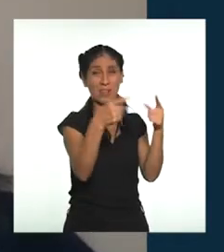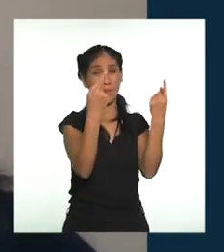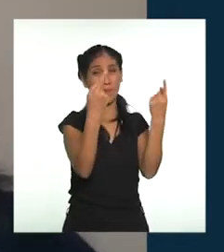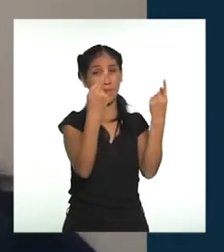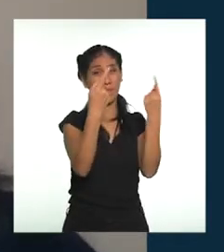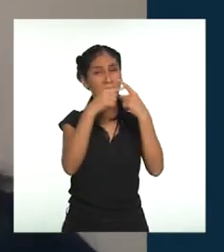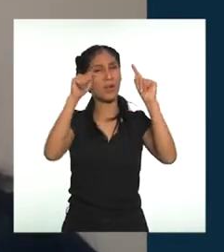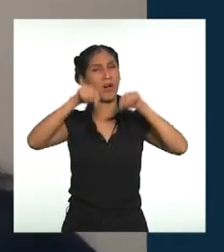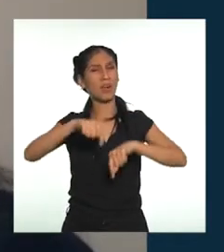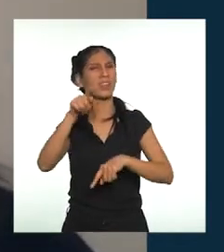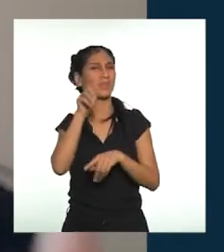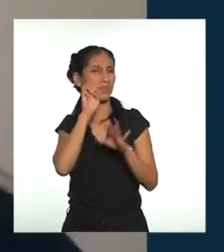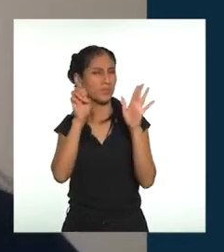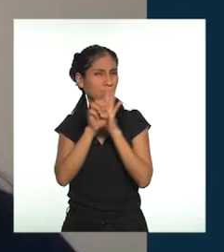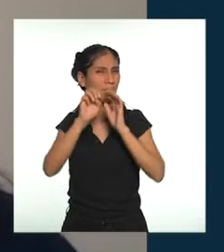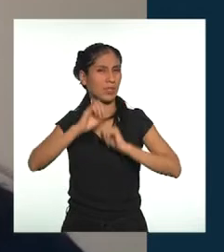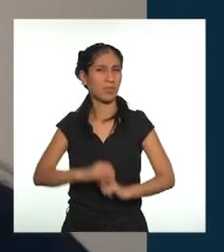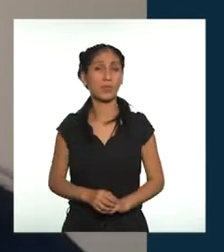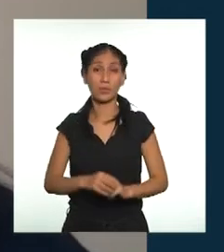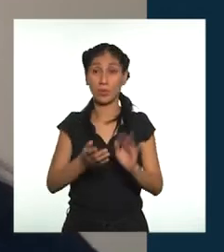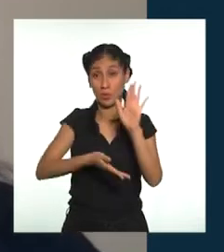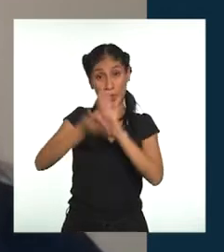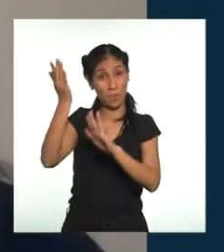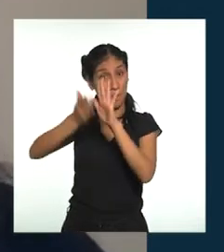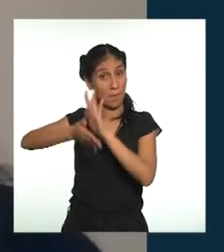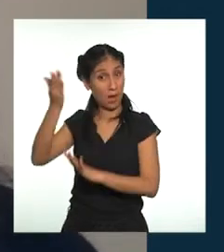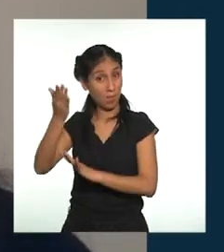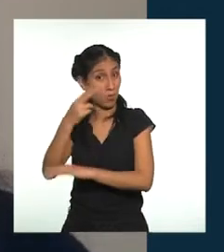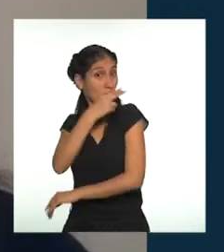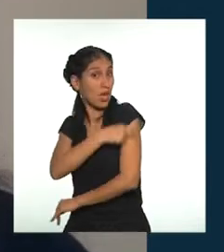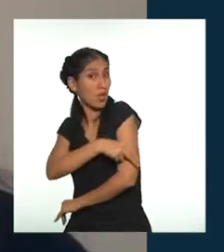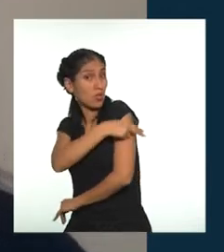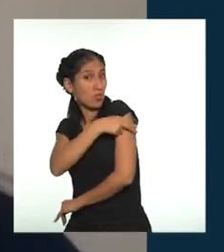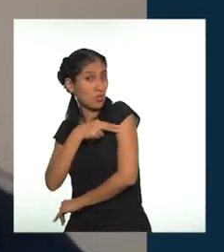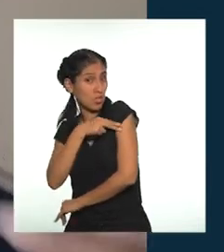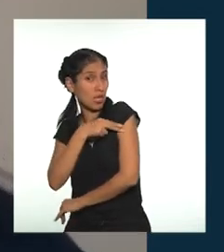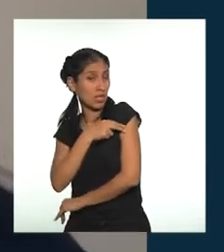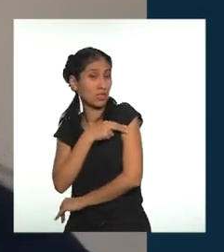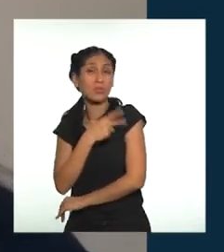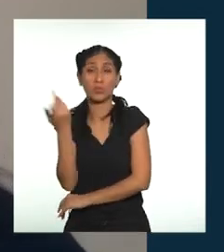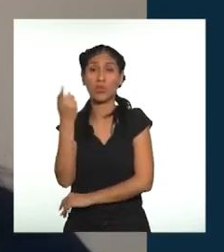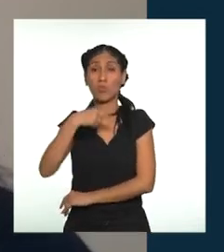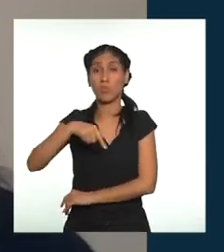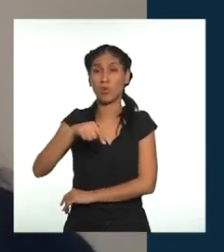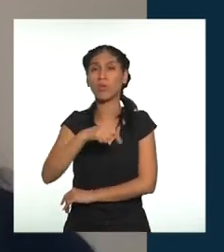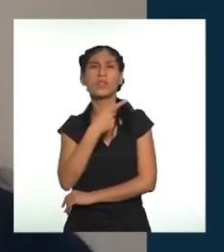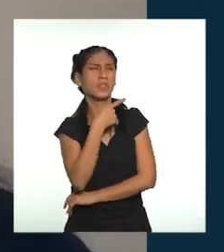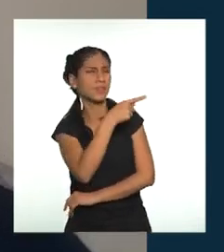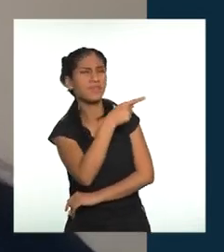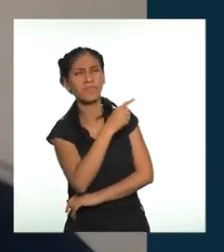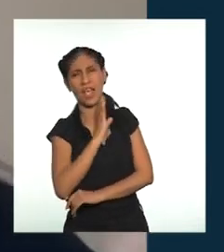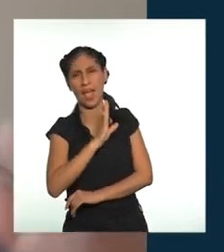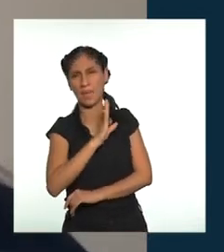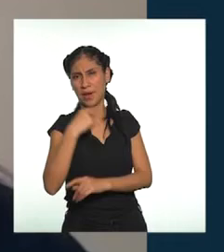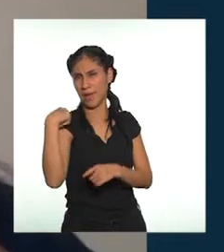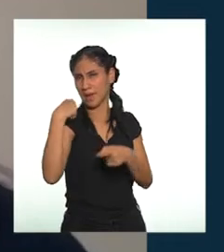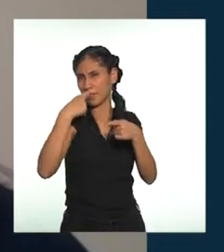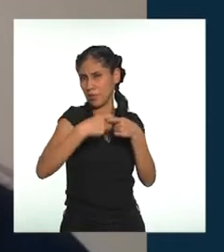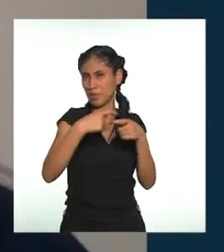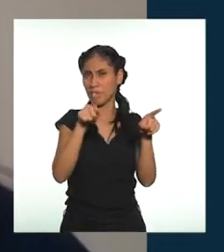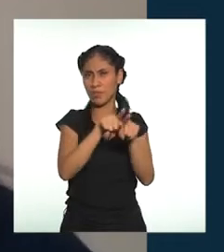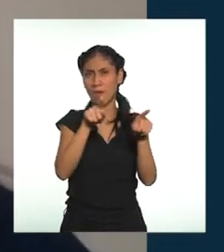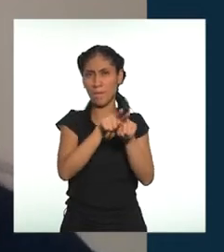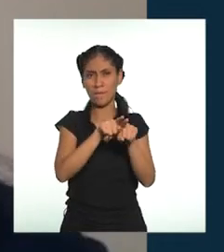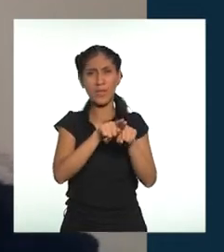discriminación sigue presente. Por ejemplo, cuando vamos a los hospitales, nos siguen atendiendo en español, nos